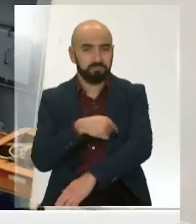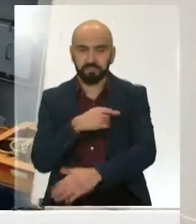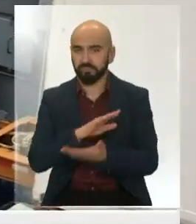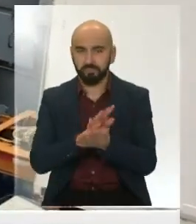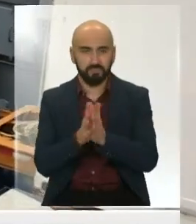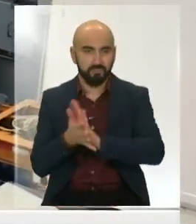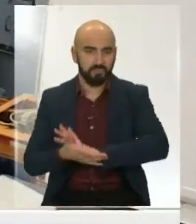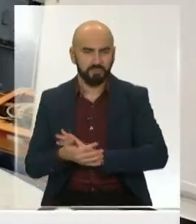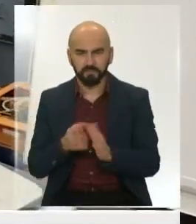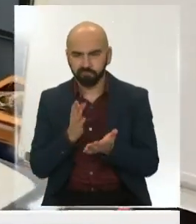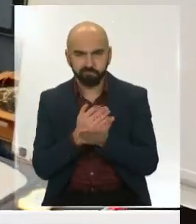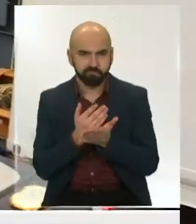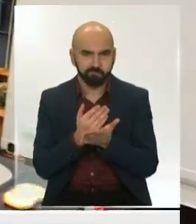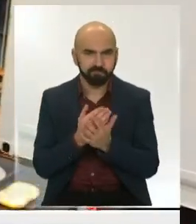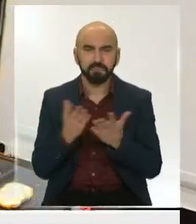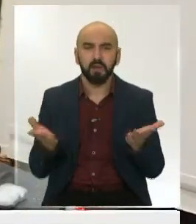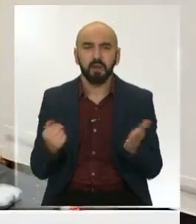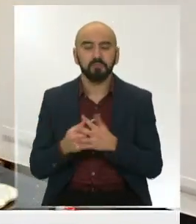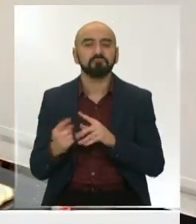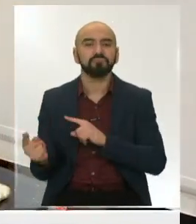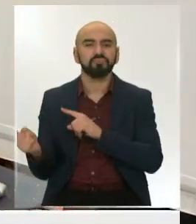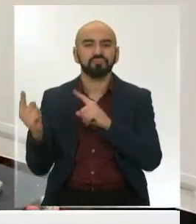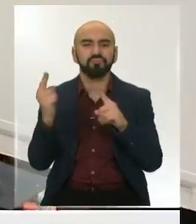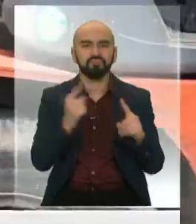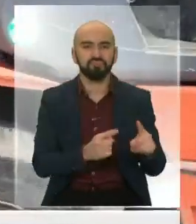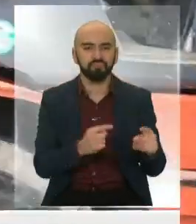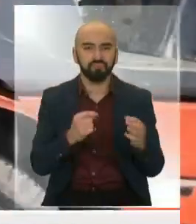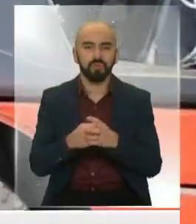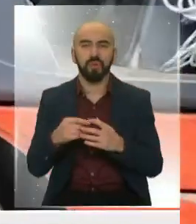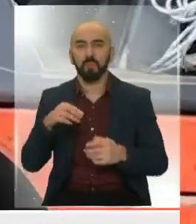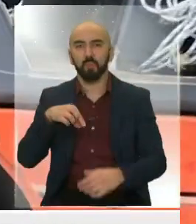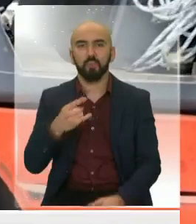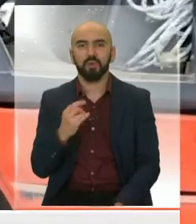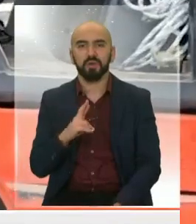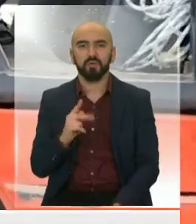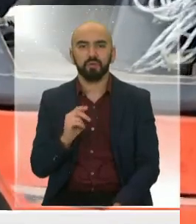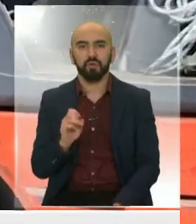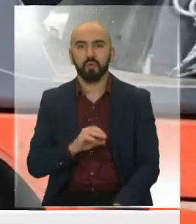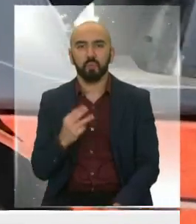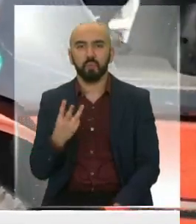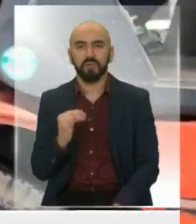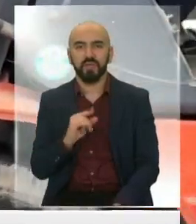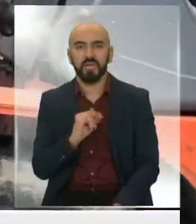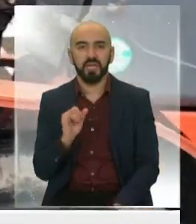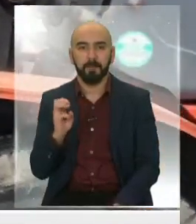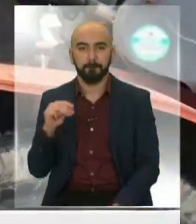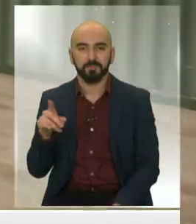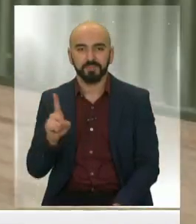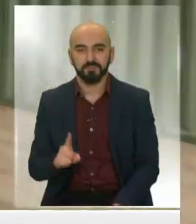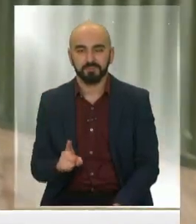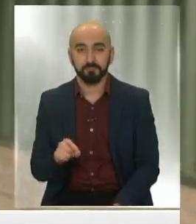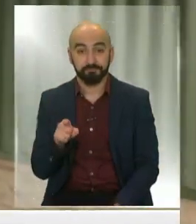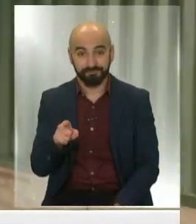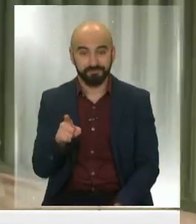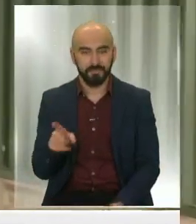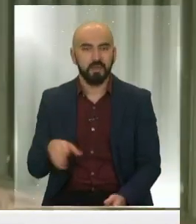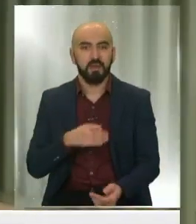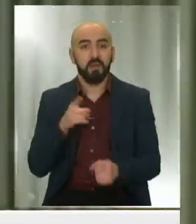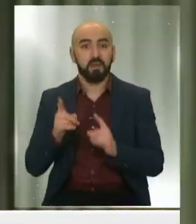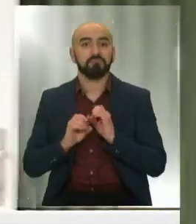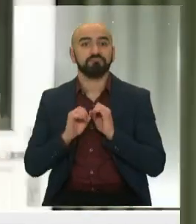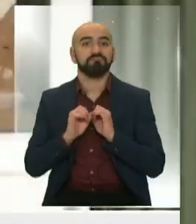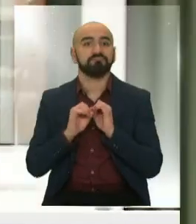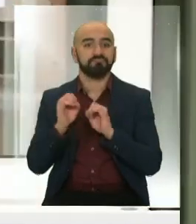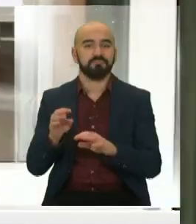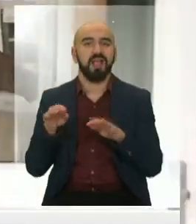logística desarrollada para llegar a Puerto Williams, extremo sur de Chile. Hasta allá llevaron 15 camas clínicas para